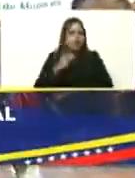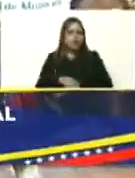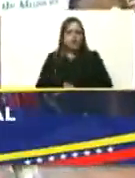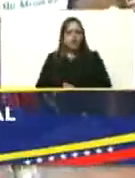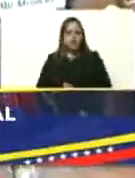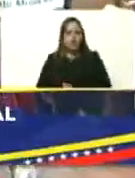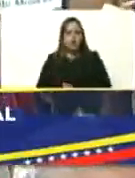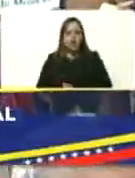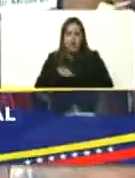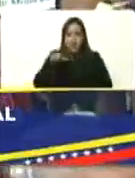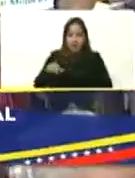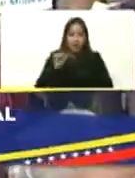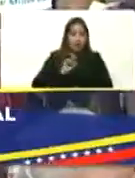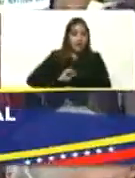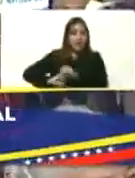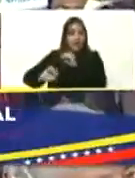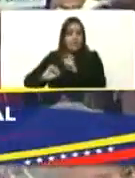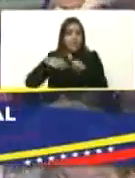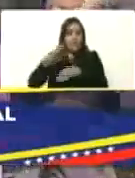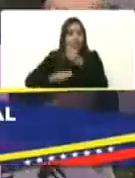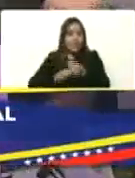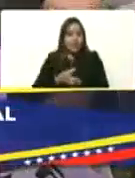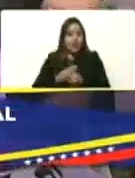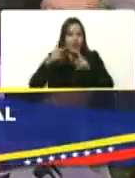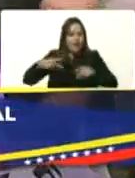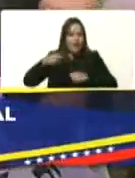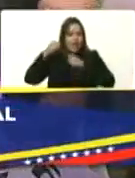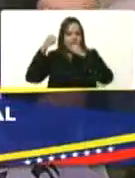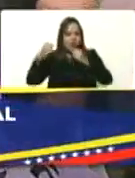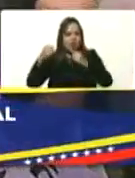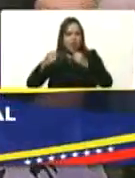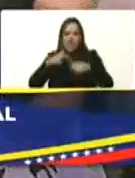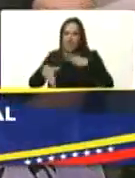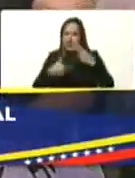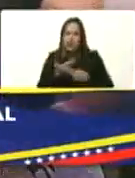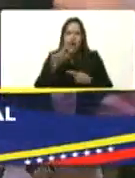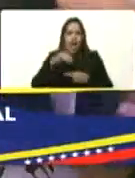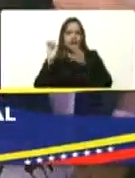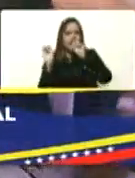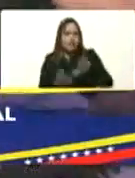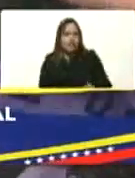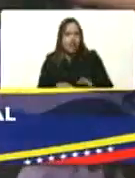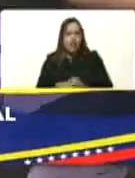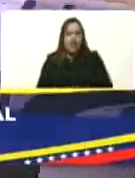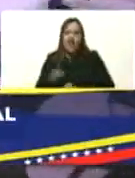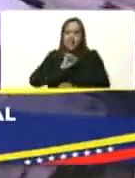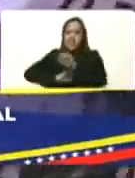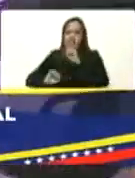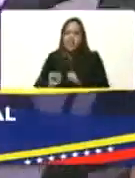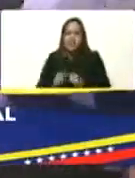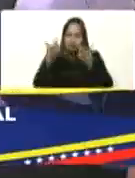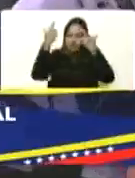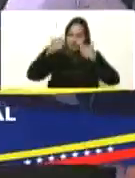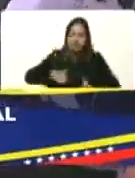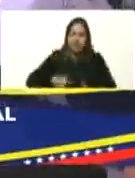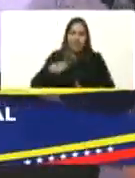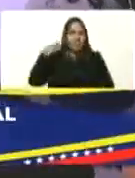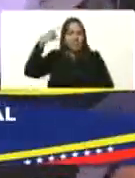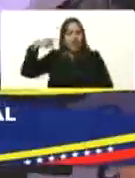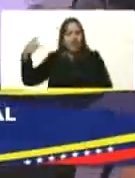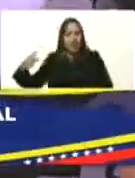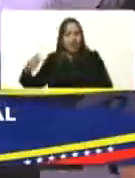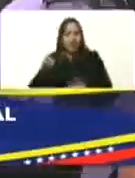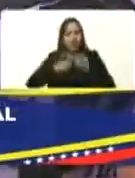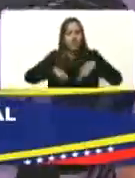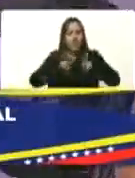es un combate que estamos dando en victoria y a la cual nunca vamos a renunciar, a la defensa de la integridad psicológica,